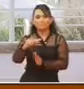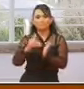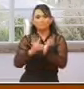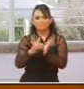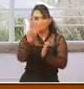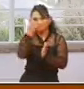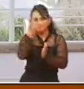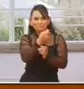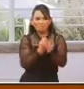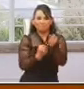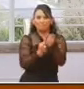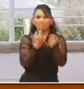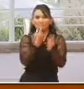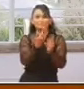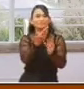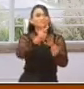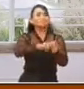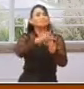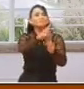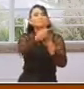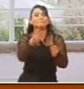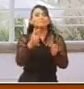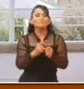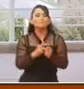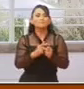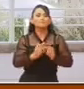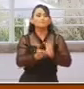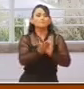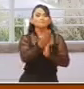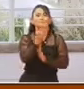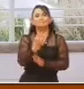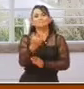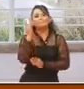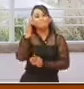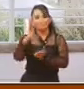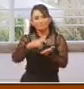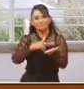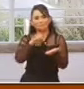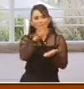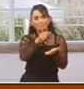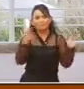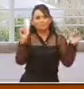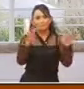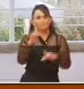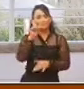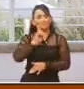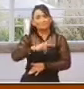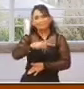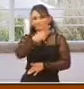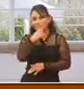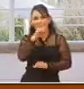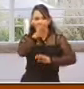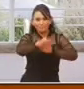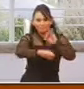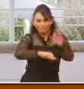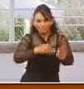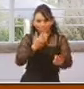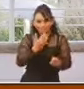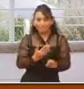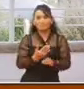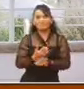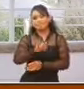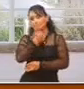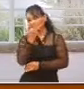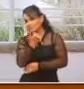para la consolidación de la clínica de salud en Santa Rosa Jáuregui, donde se va a atender la salud de miles de queretanas y de queretanos. Tanto los